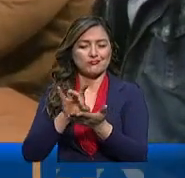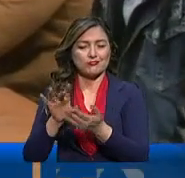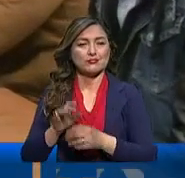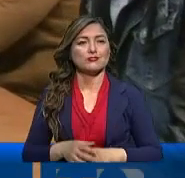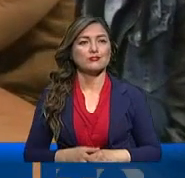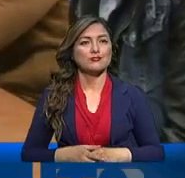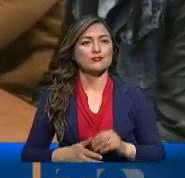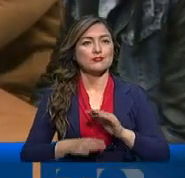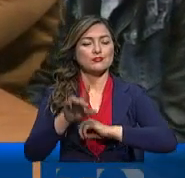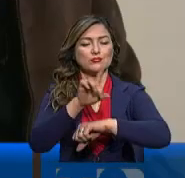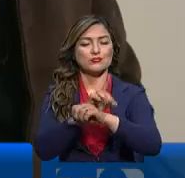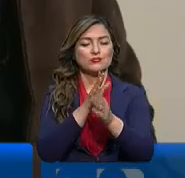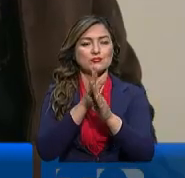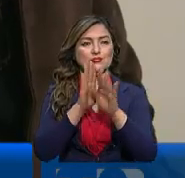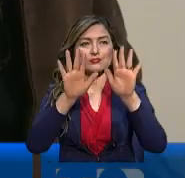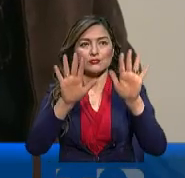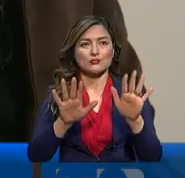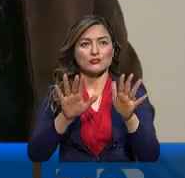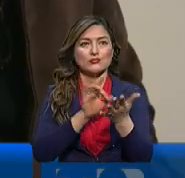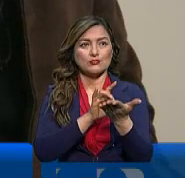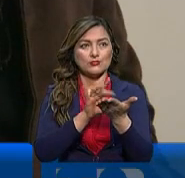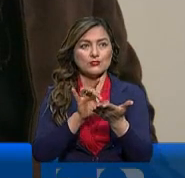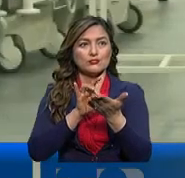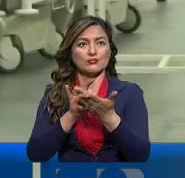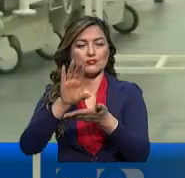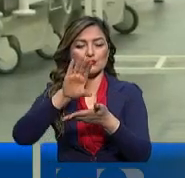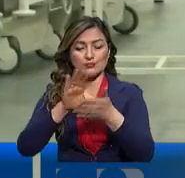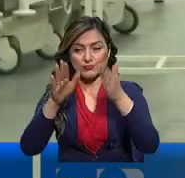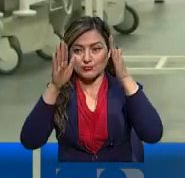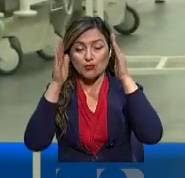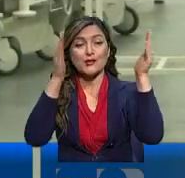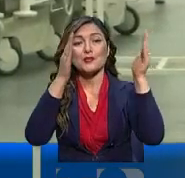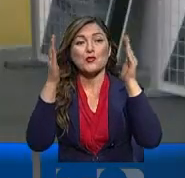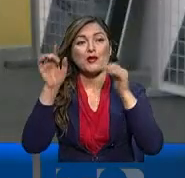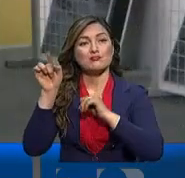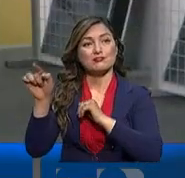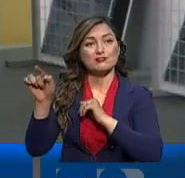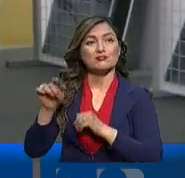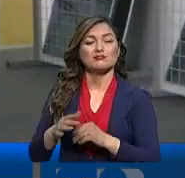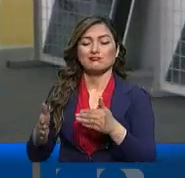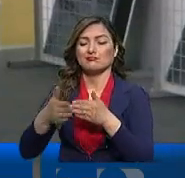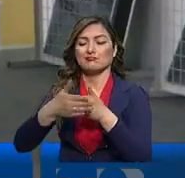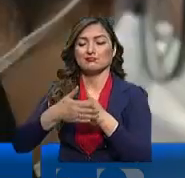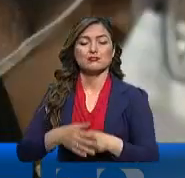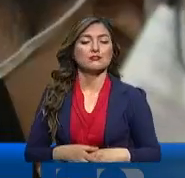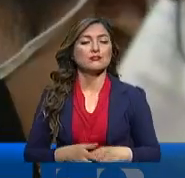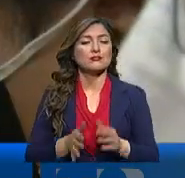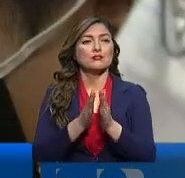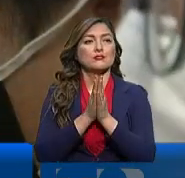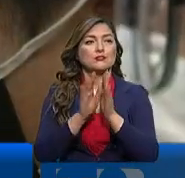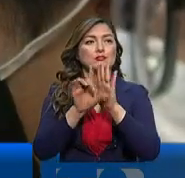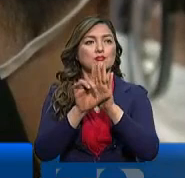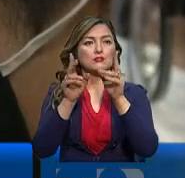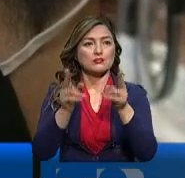Son más de 10 médicos especialistas quienes han sido desvinculados del Centro de Atención Temporal Bicentenario tras su cierre. Ellos piden acogerse a la